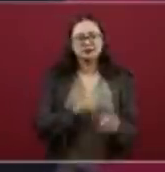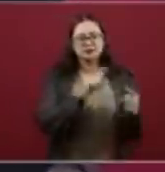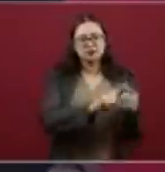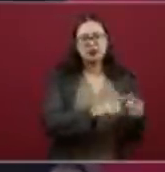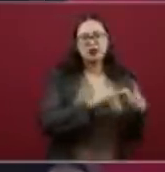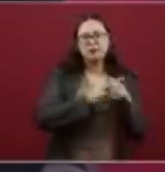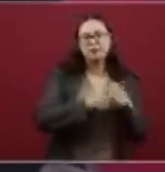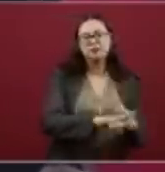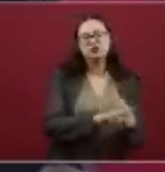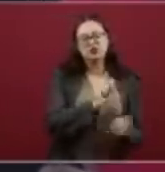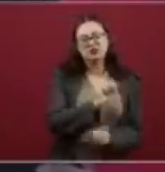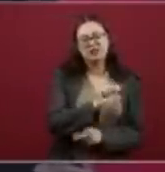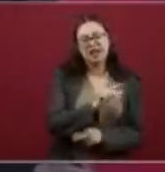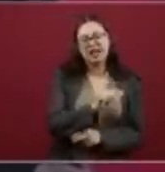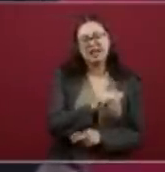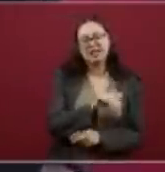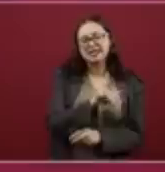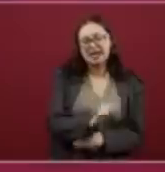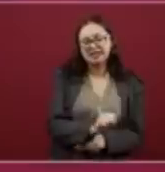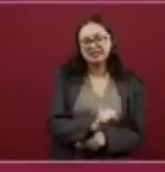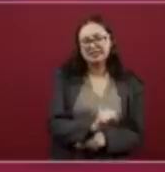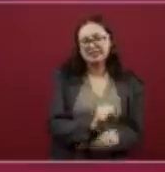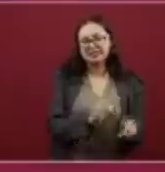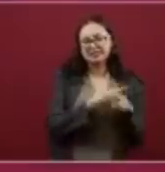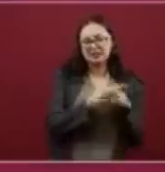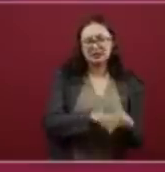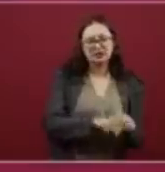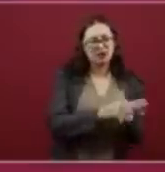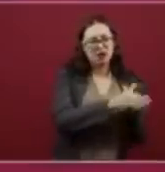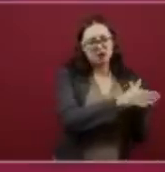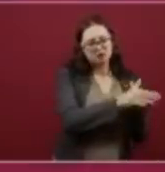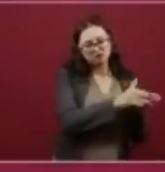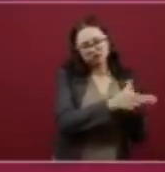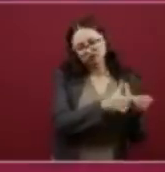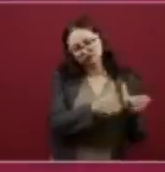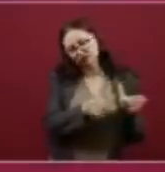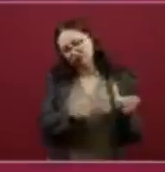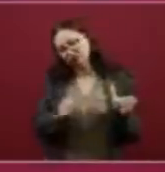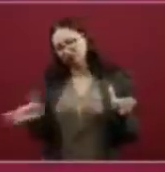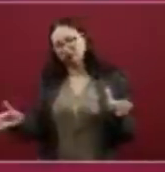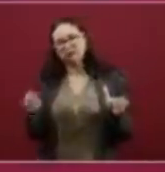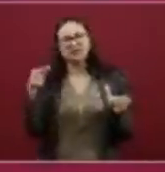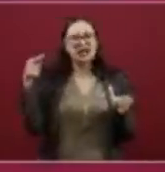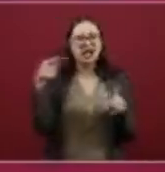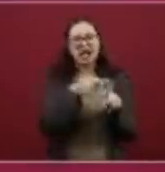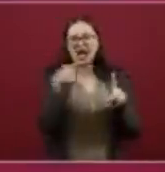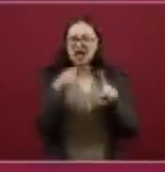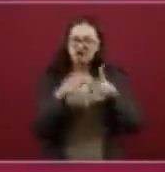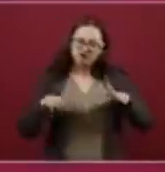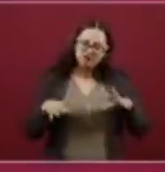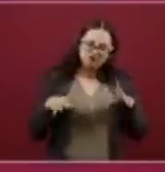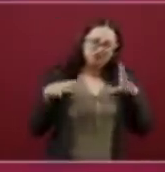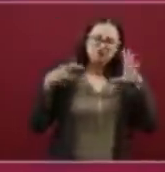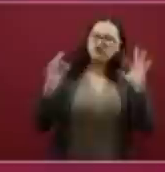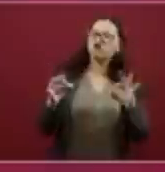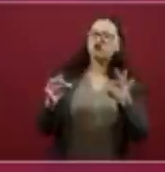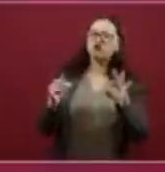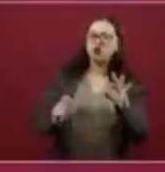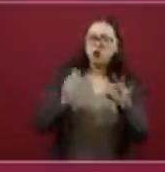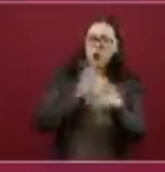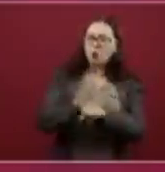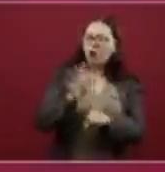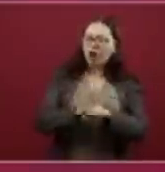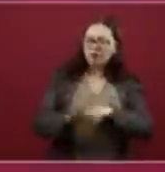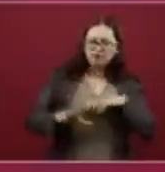Salinas, que es el padre de la desigualdad social en